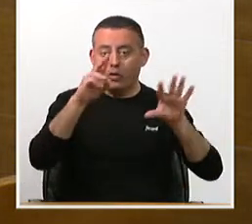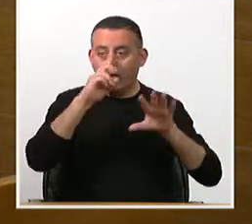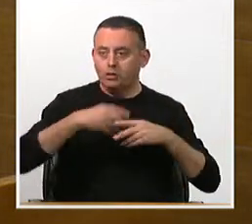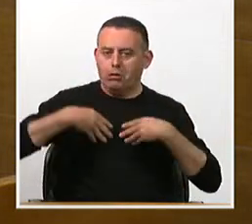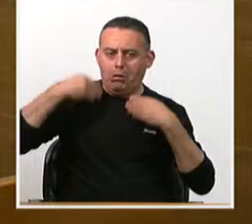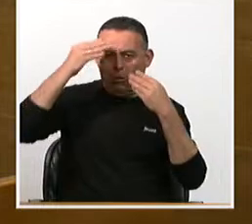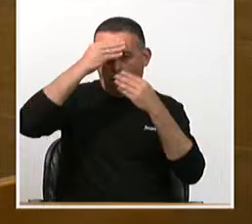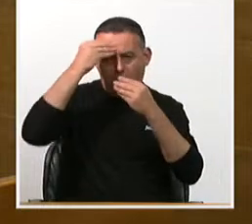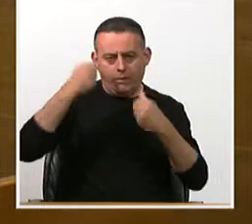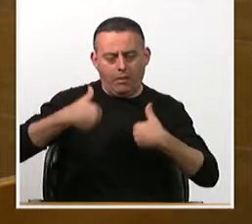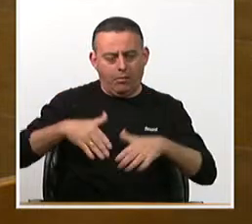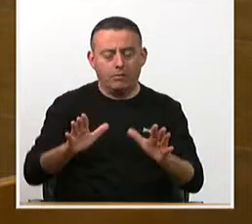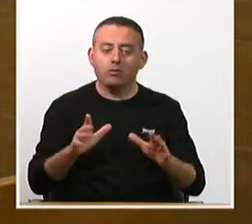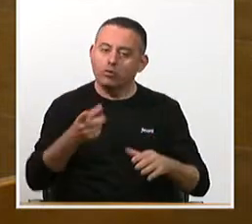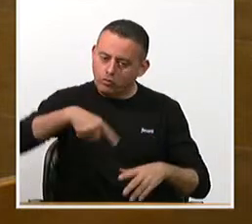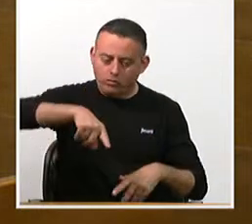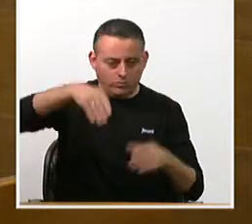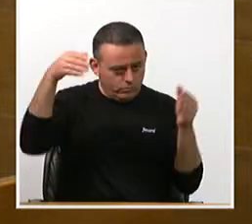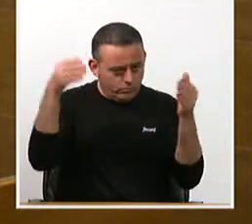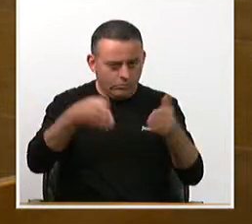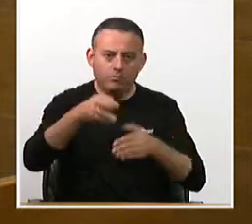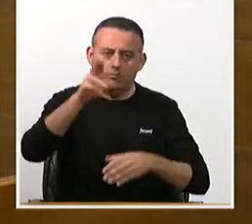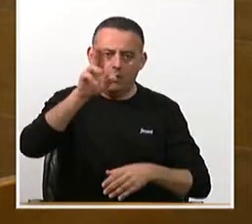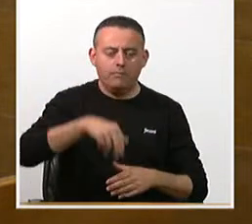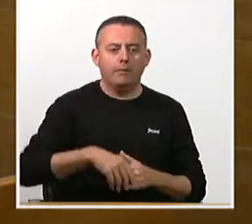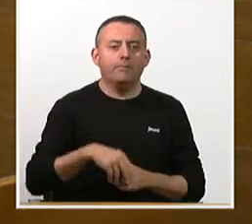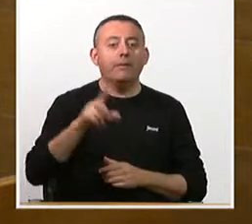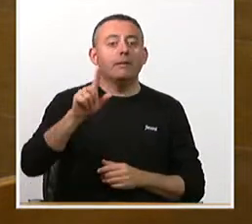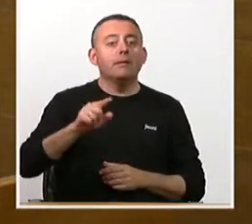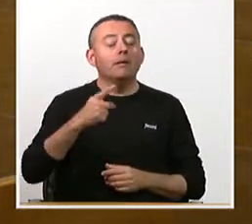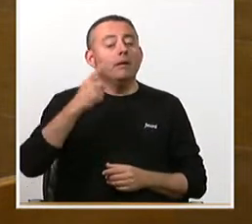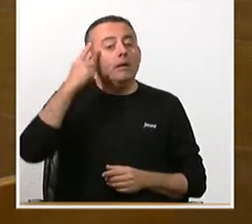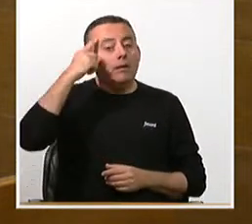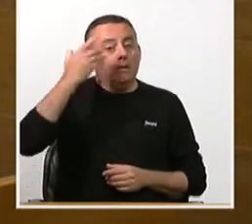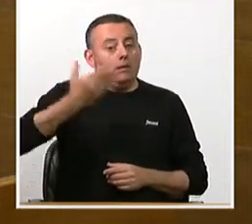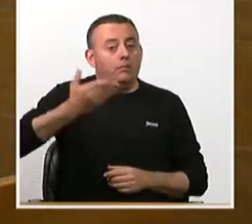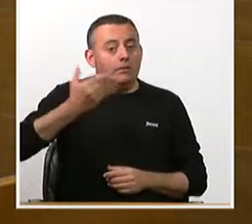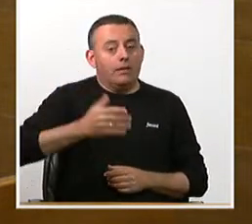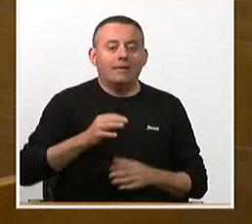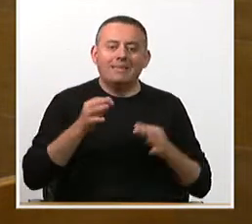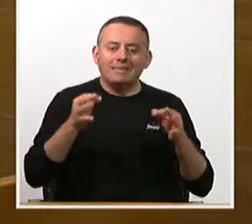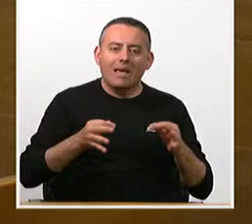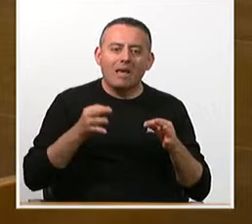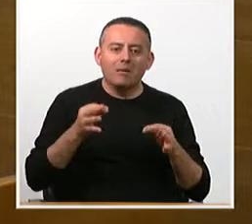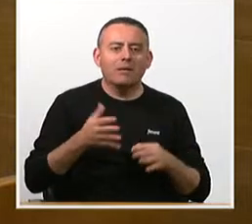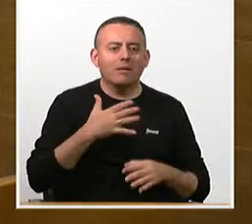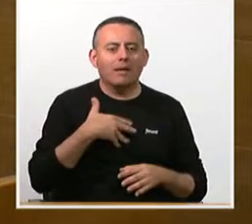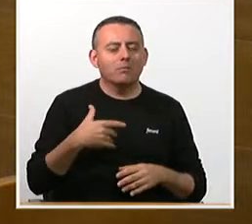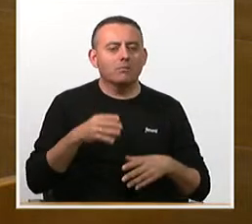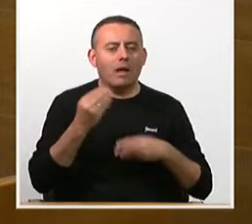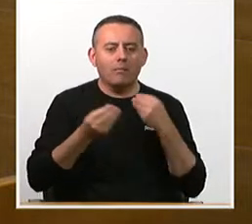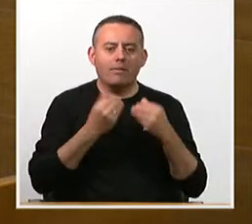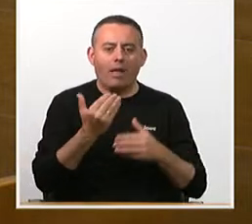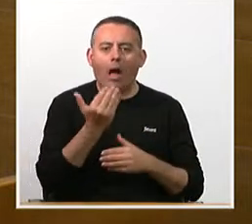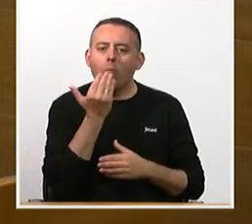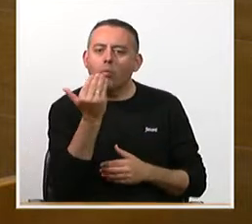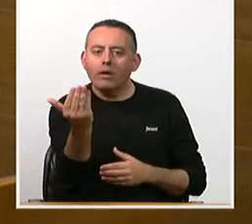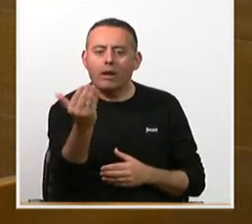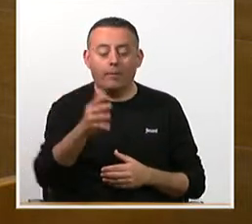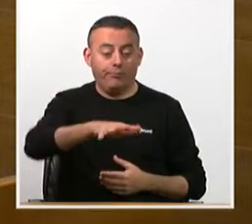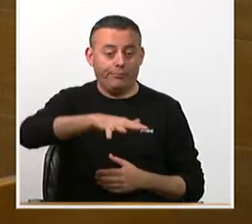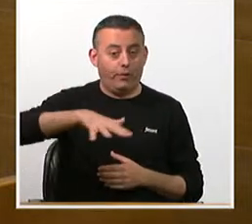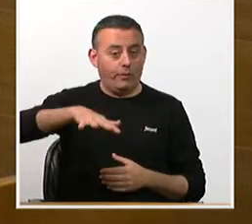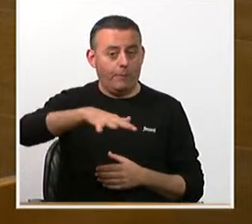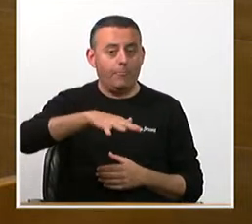años y por supuesto quiero hacer una importante mención saben que me gusta poner siempre la cuña de la albufera eh al trabajo que estamos